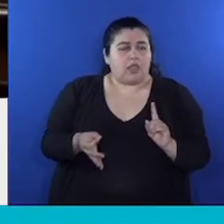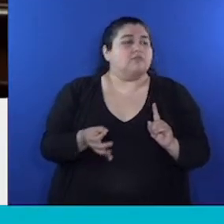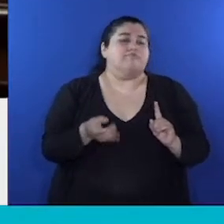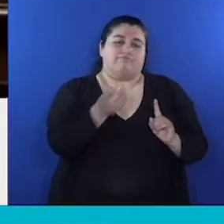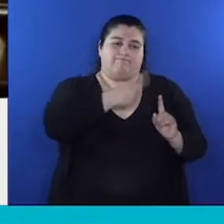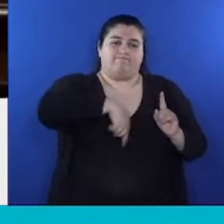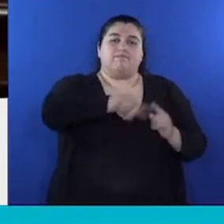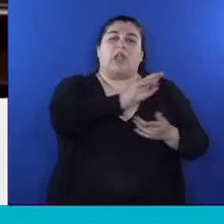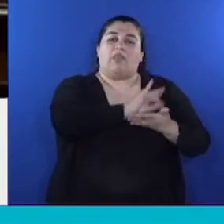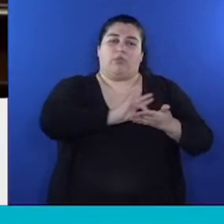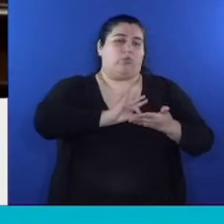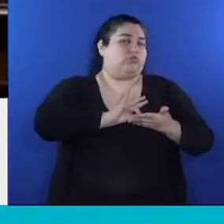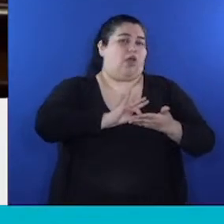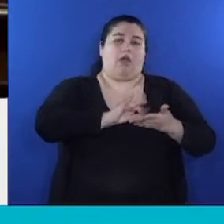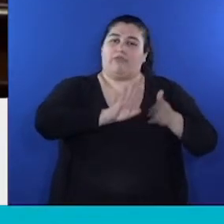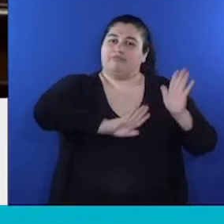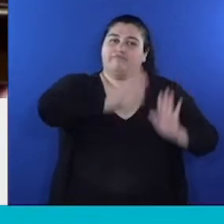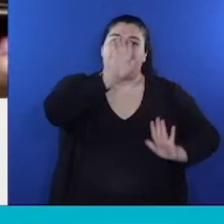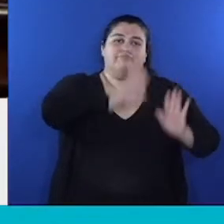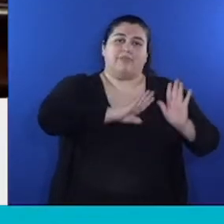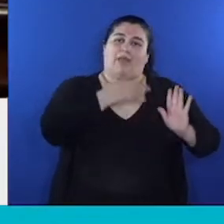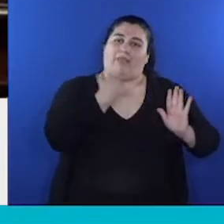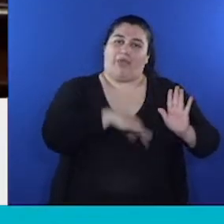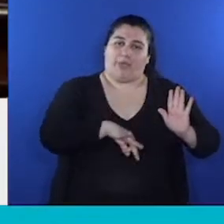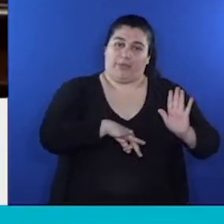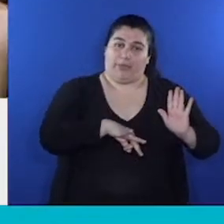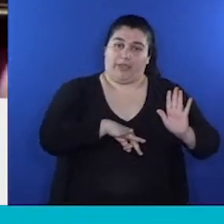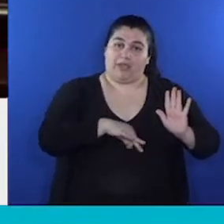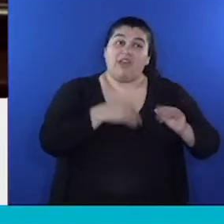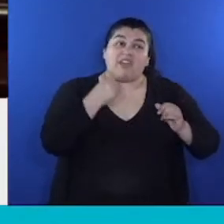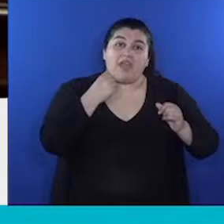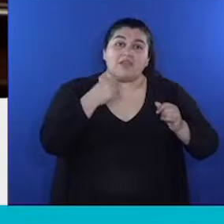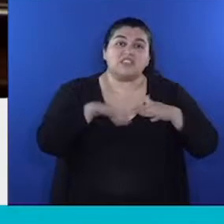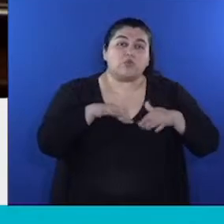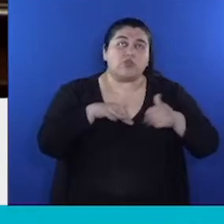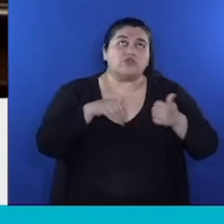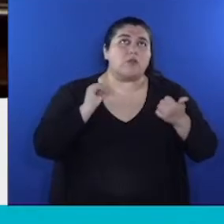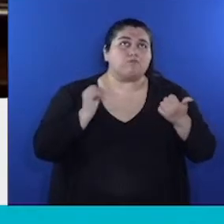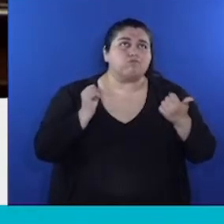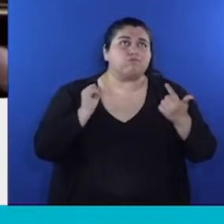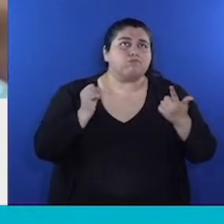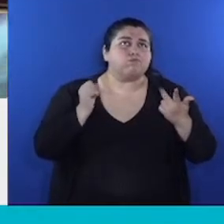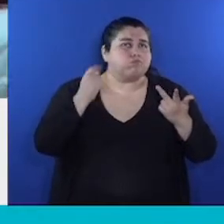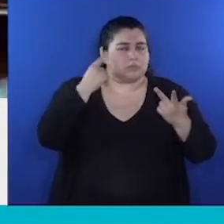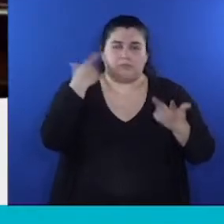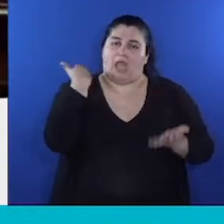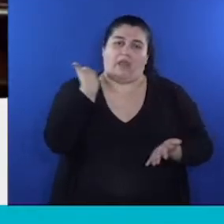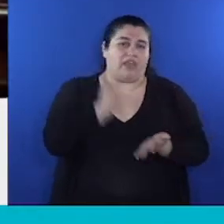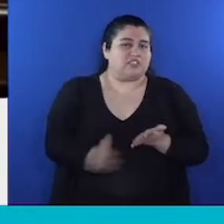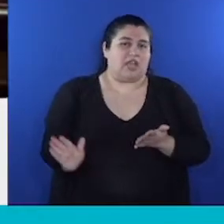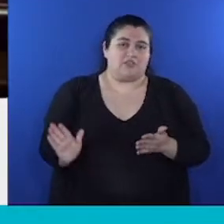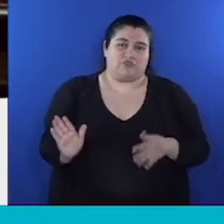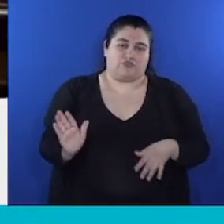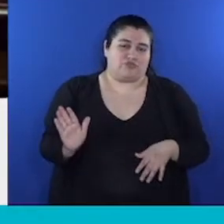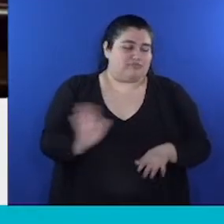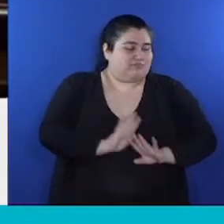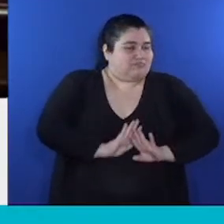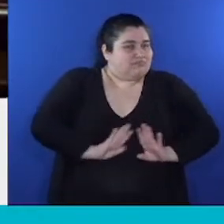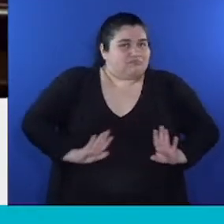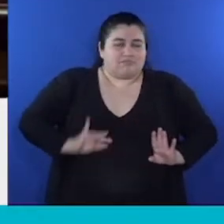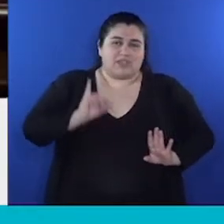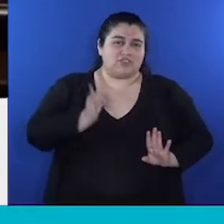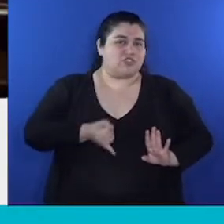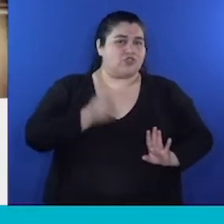Cámara, pero creo que genera, que tienen en común, que genera la misma reacción de rechazo. Es espontánea la reacción de rechazo hacia el